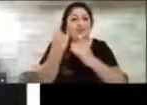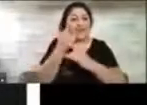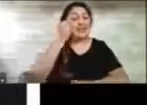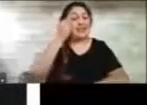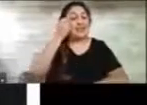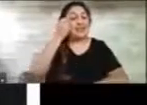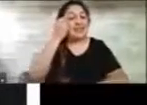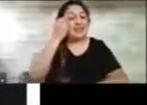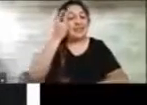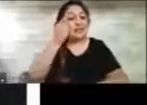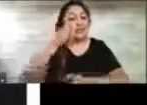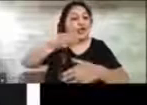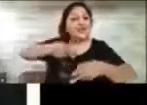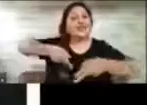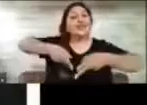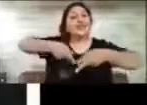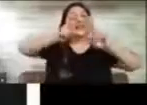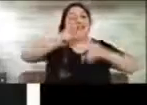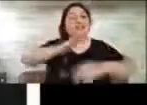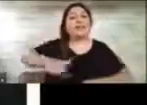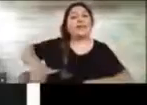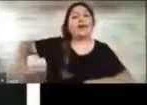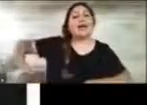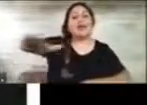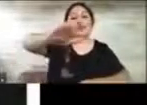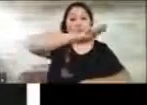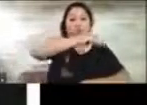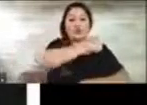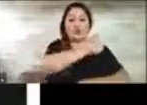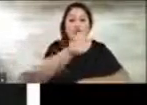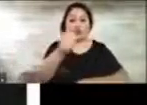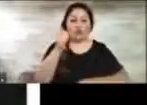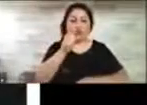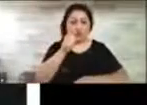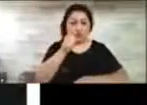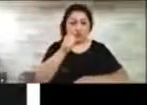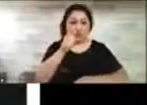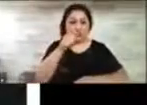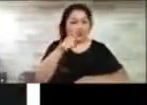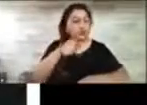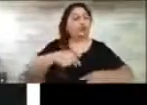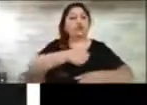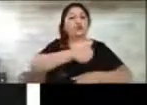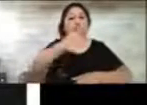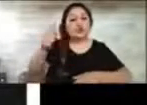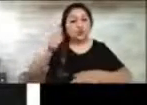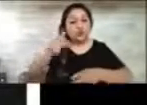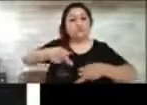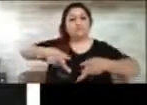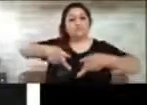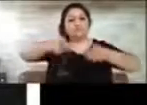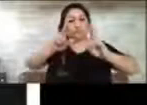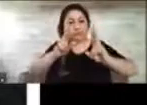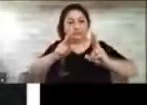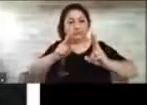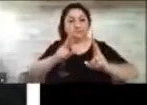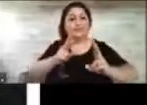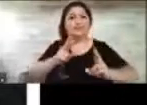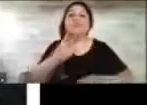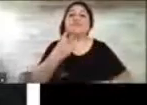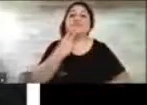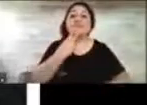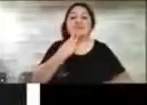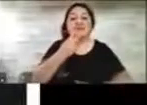acceso al espacio público, para una ciudad que es de todos, que todos merecemos y tenemos el derecho a vivirla, a convivir en